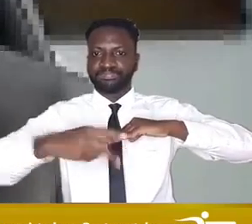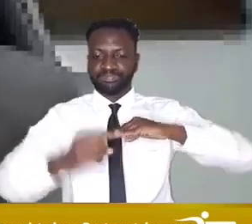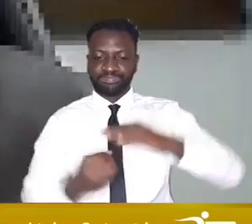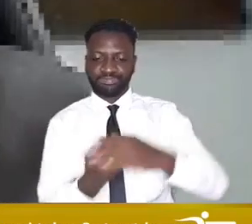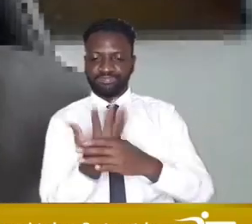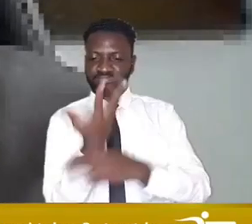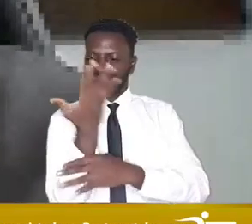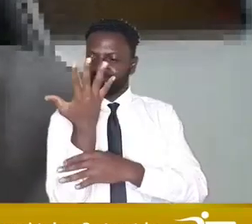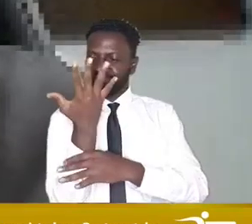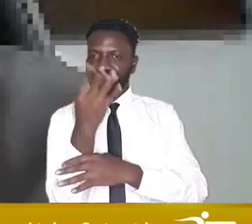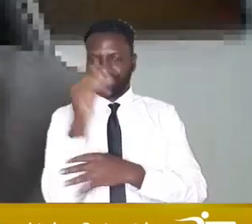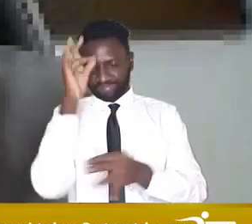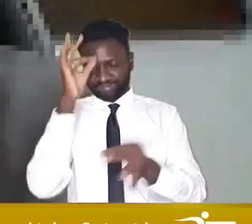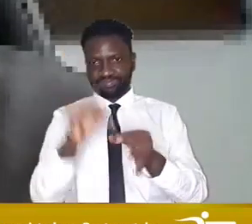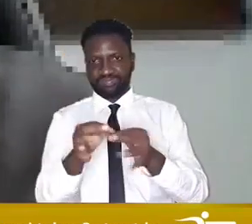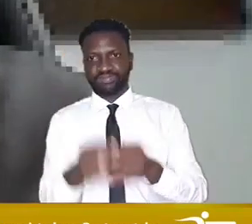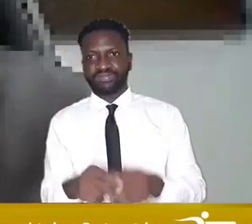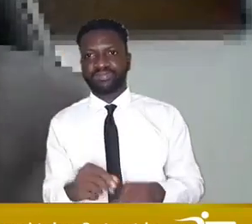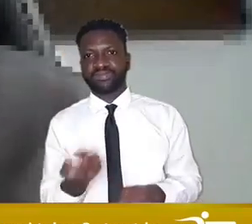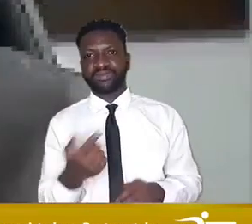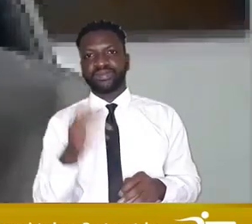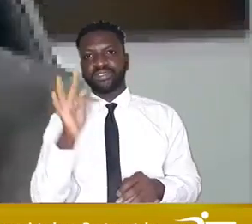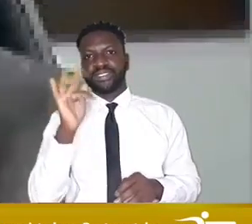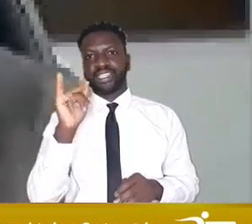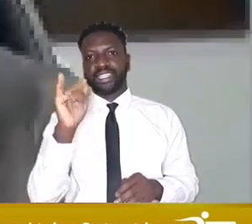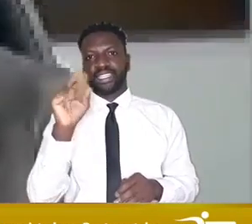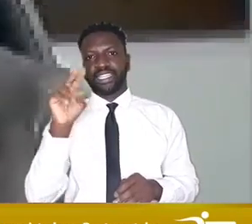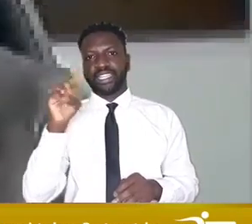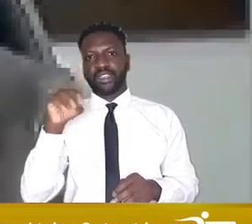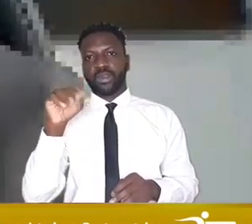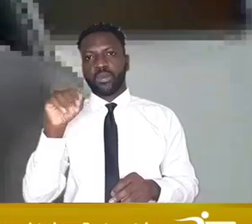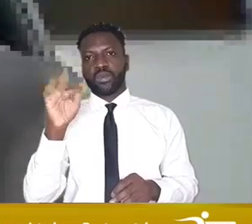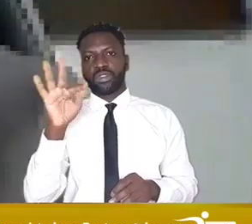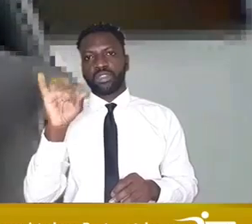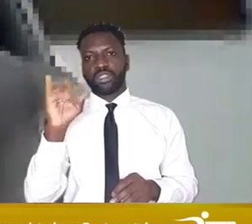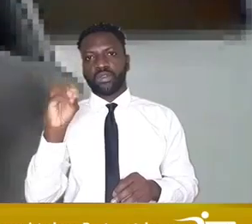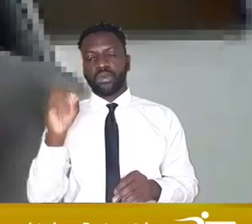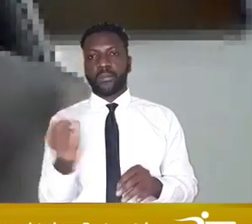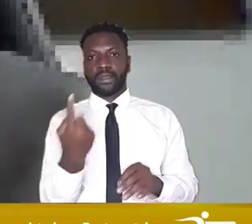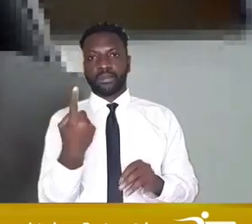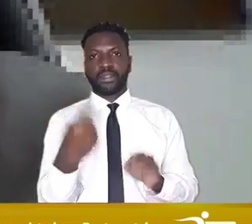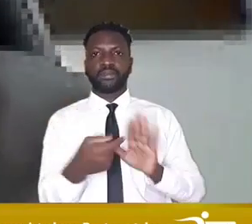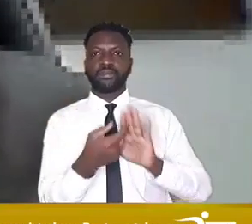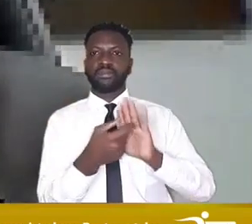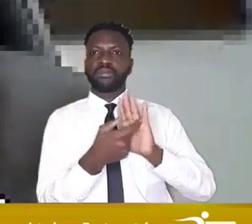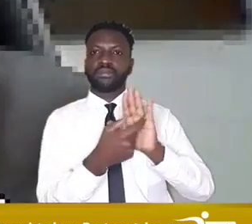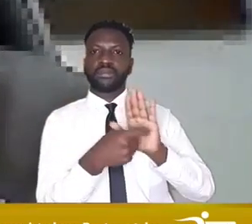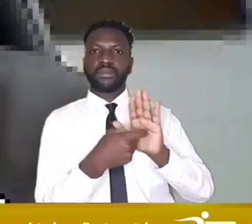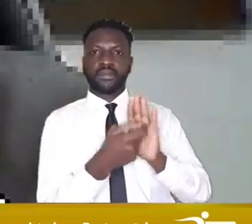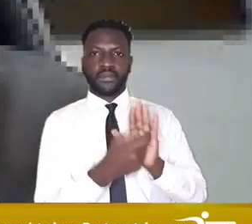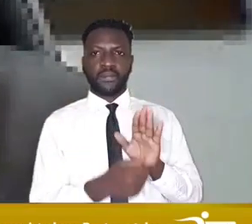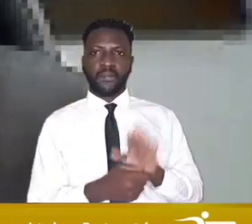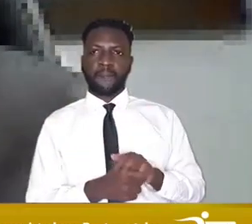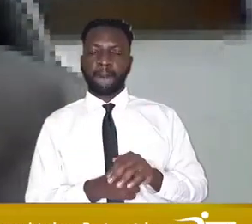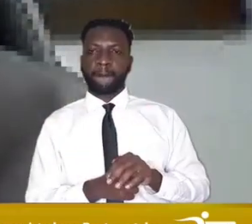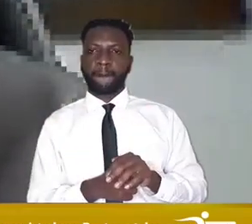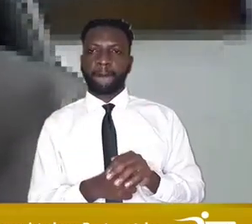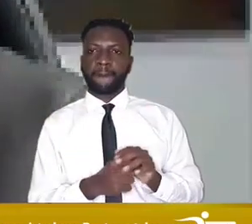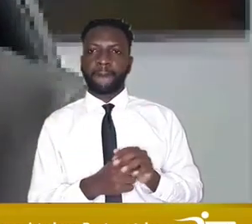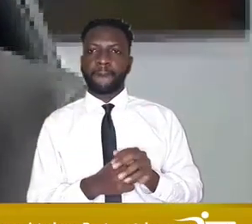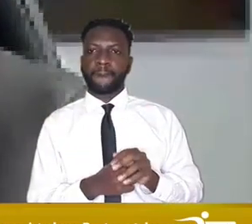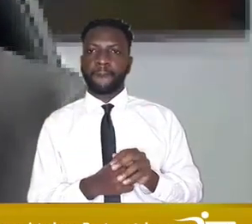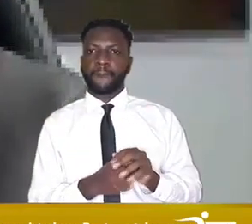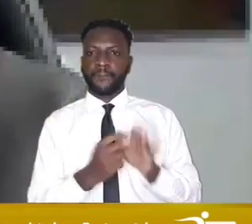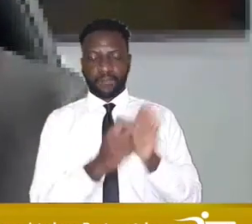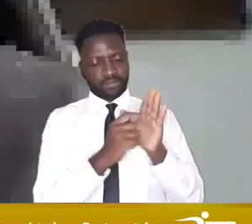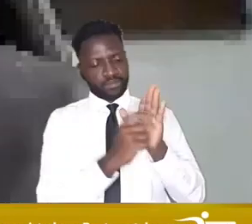Vamos a mirar 1 Timoteo capítulo 1. Y dice el verso 3. Como te